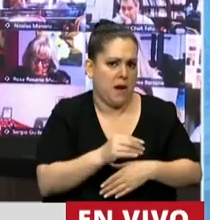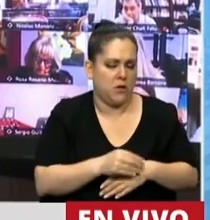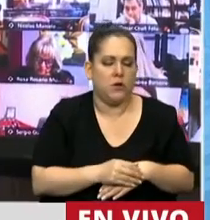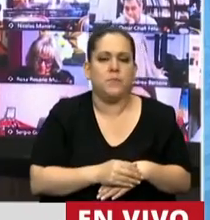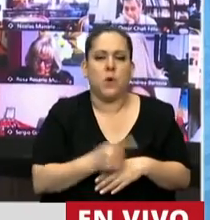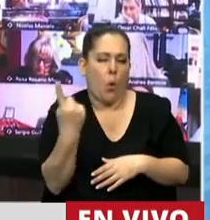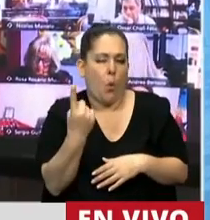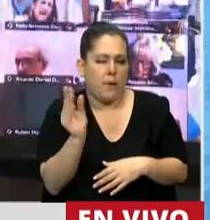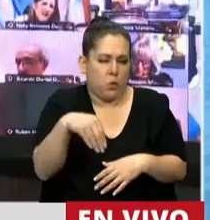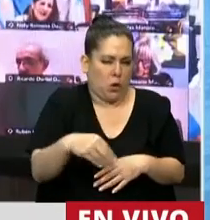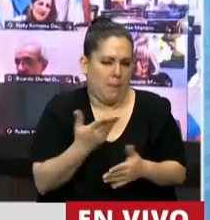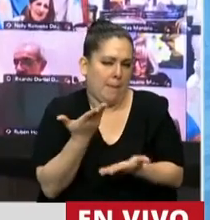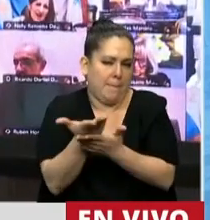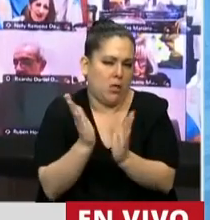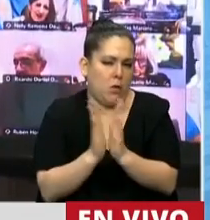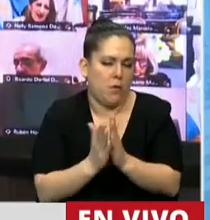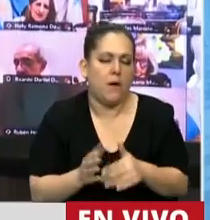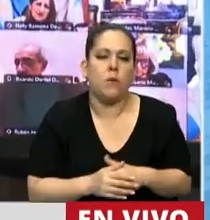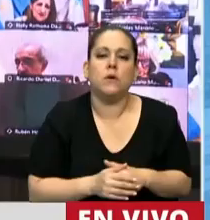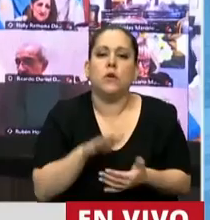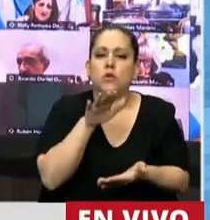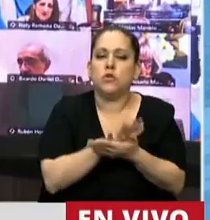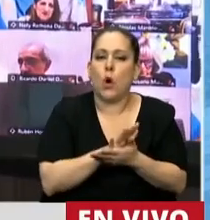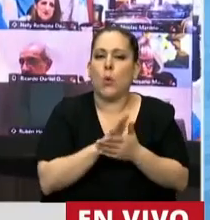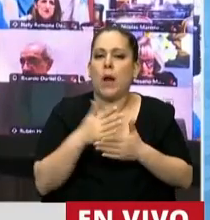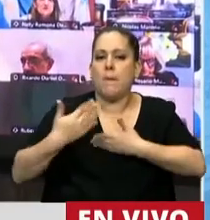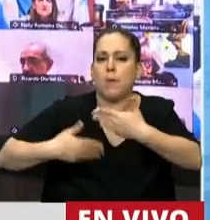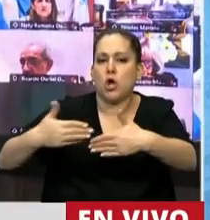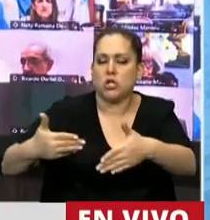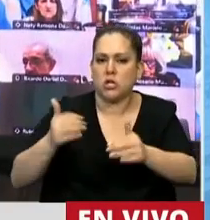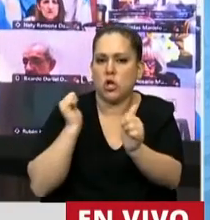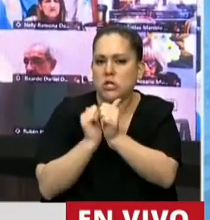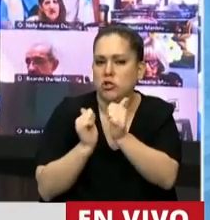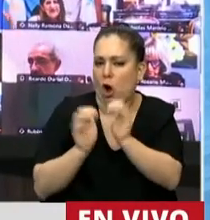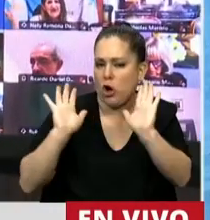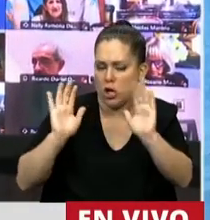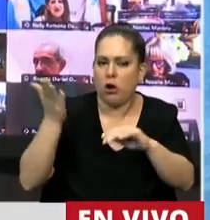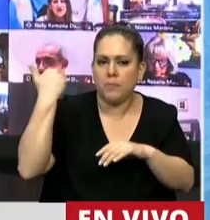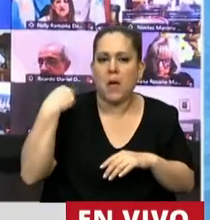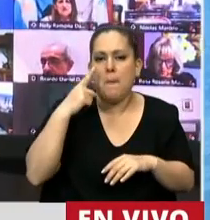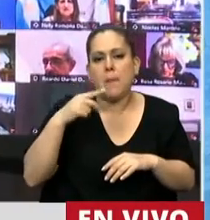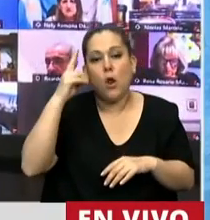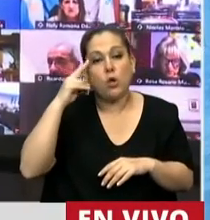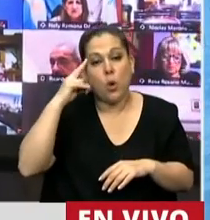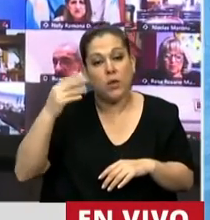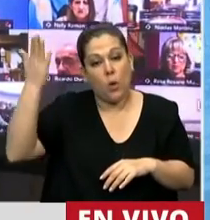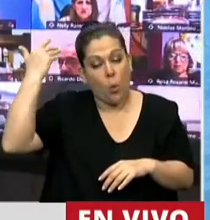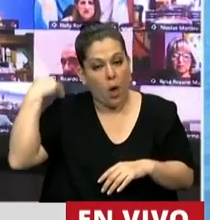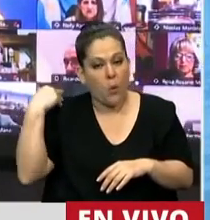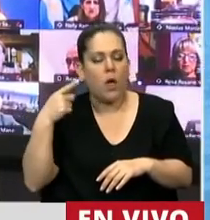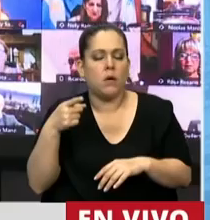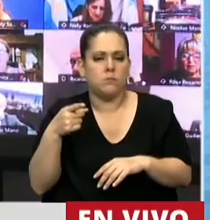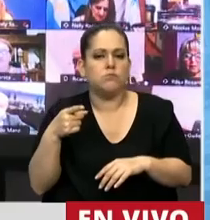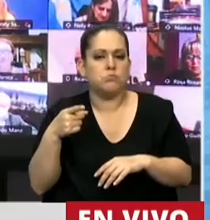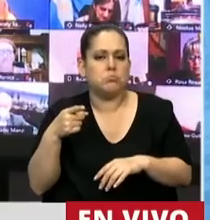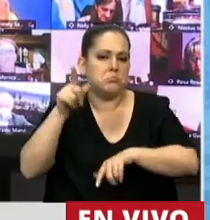deme un minuto más presidente tiene que ver con la idea del proceso histórico porque allá por 1929 algunos medibles